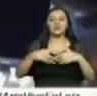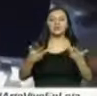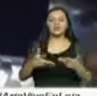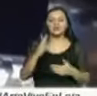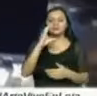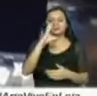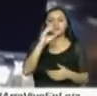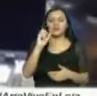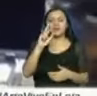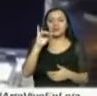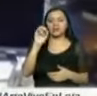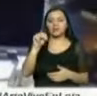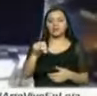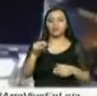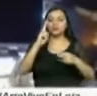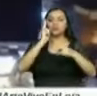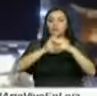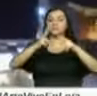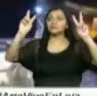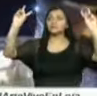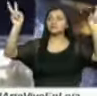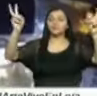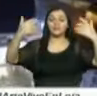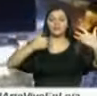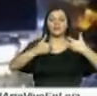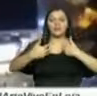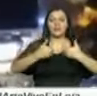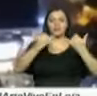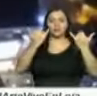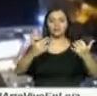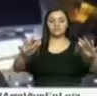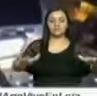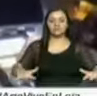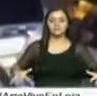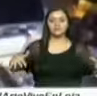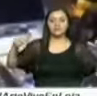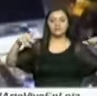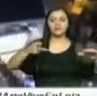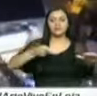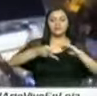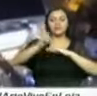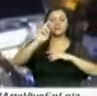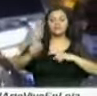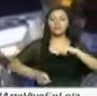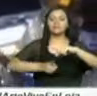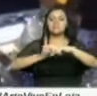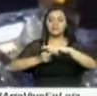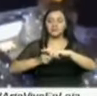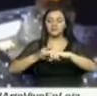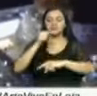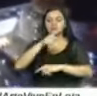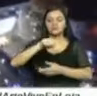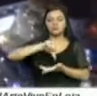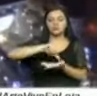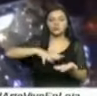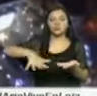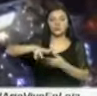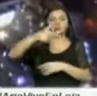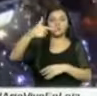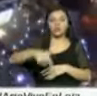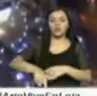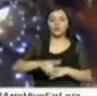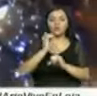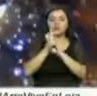Benjamín Carrión, que da el nombre al teatro que hoy se ha inaugurado. Esto sumado a que Loja posee